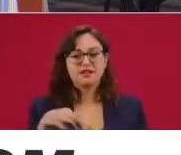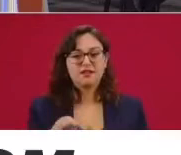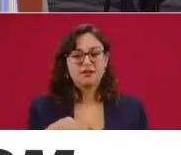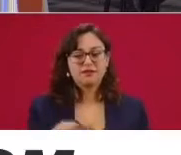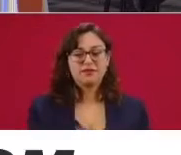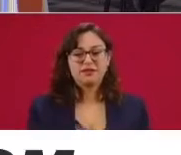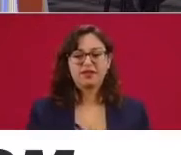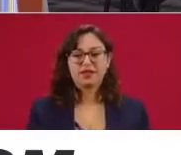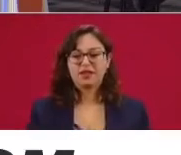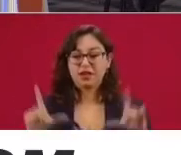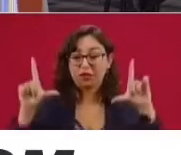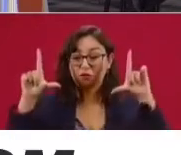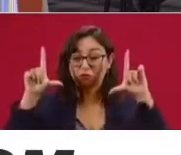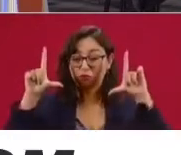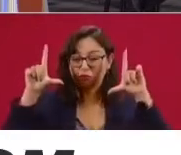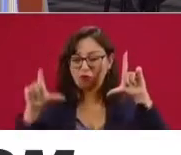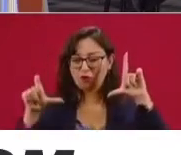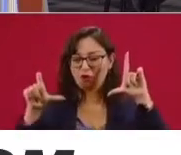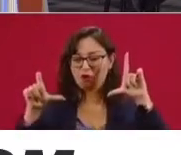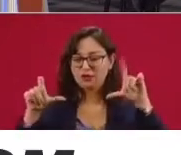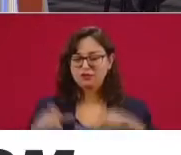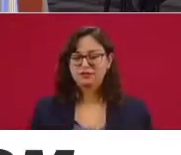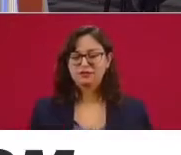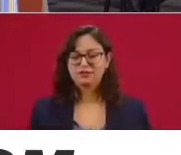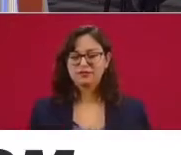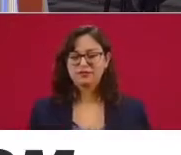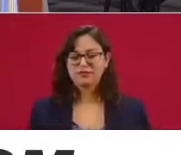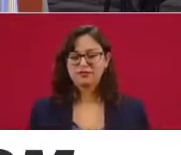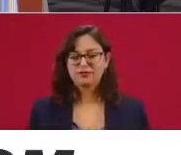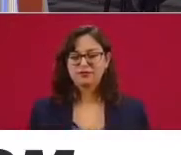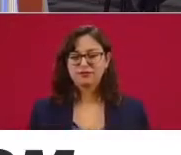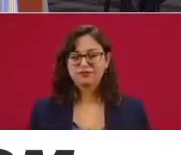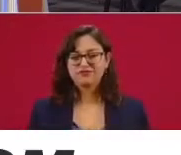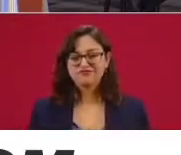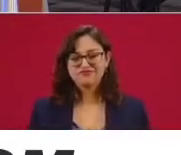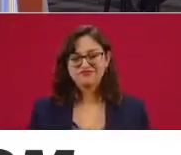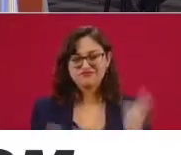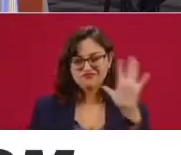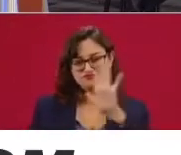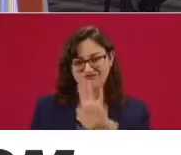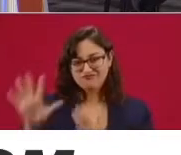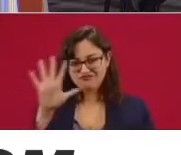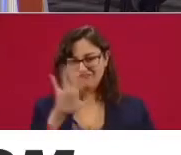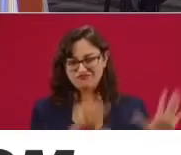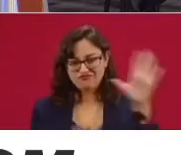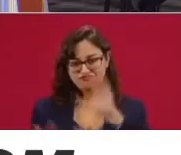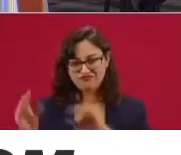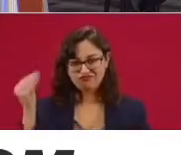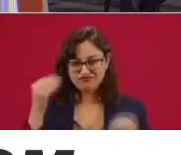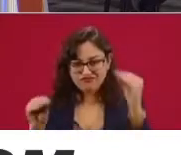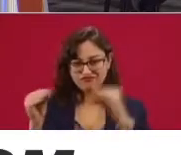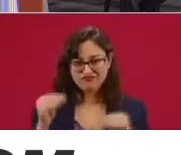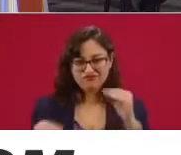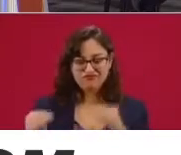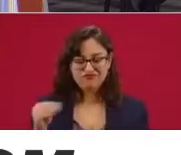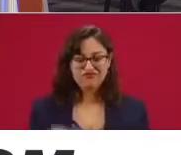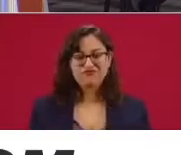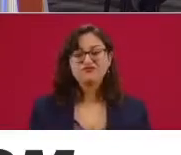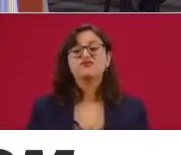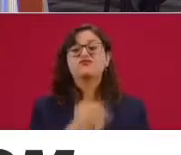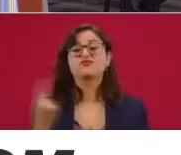con la fotografía truqueada porque da la